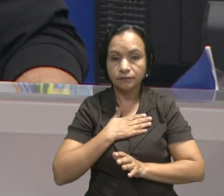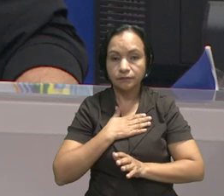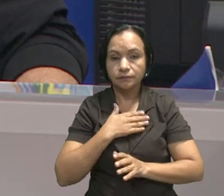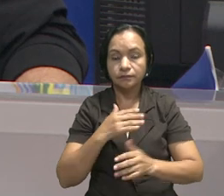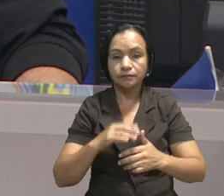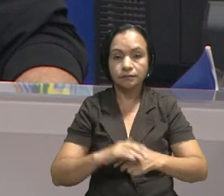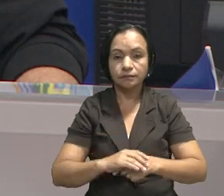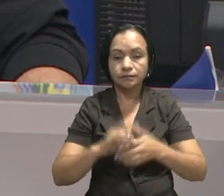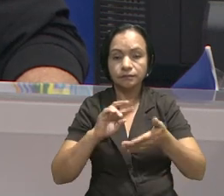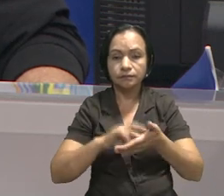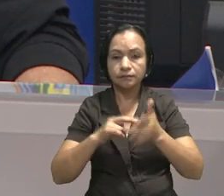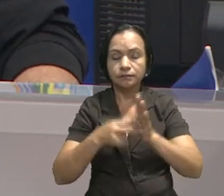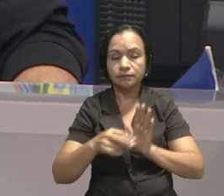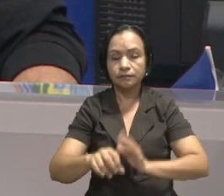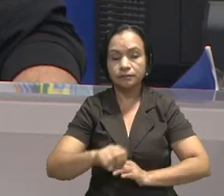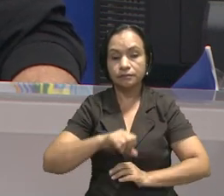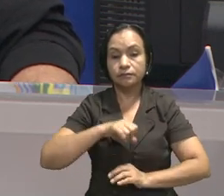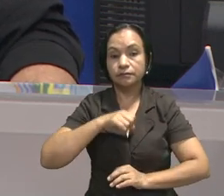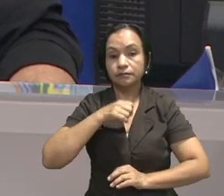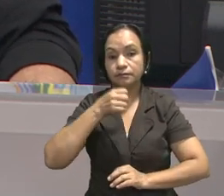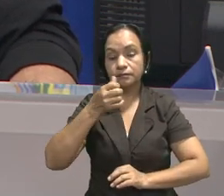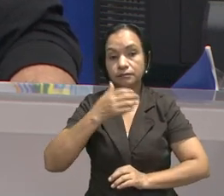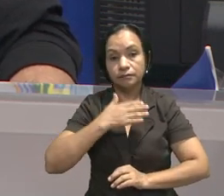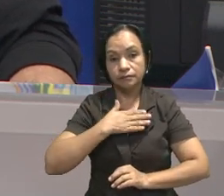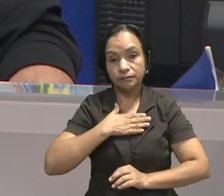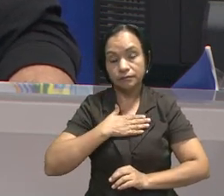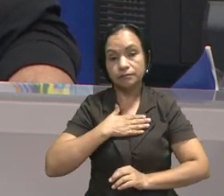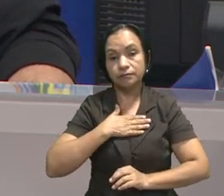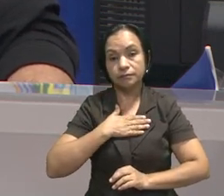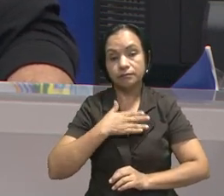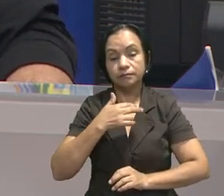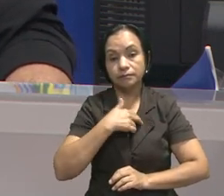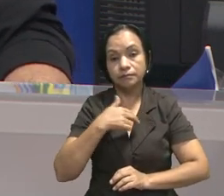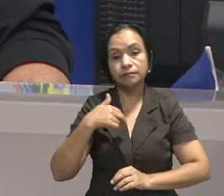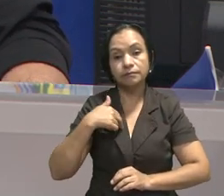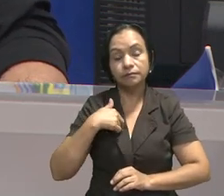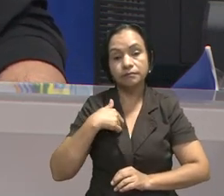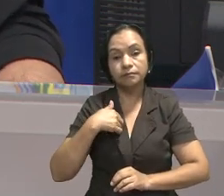es un orgullo estar